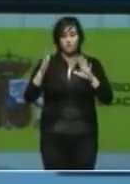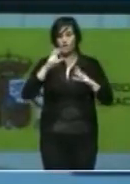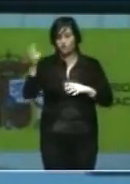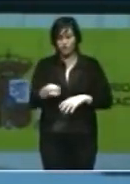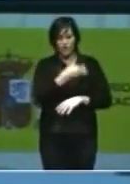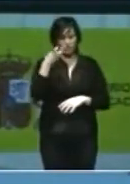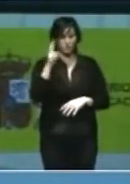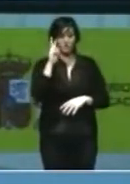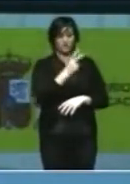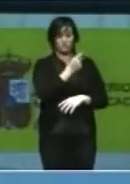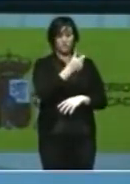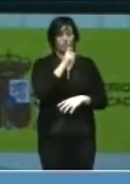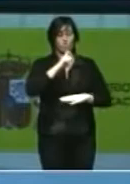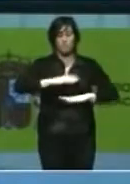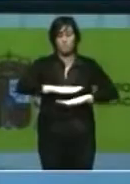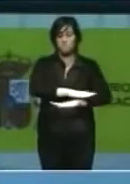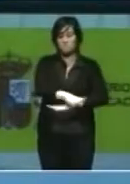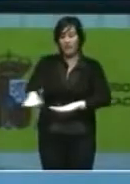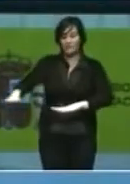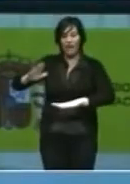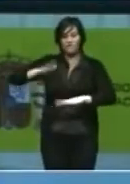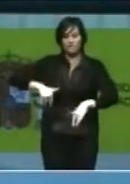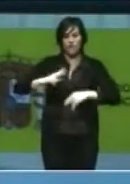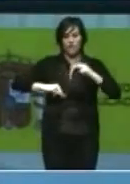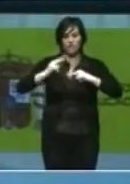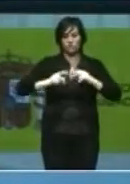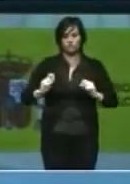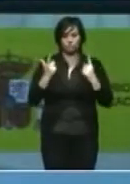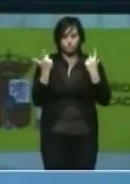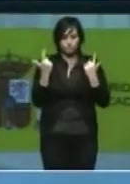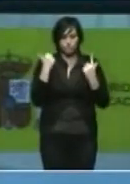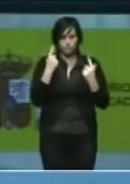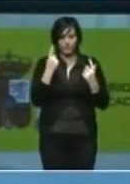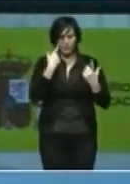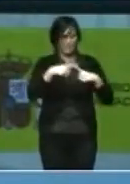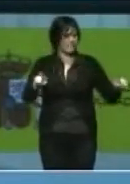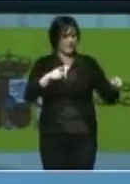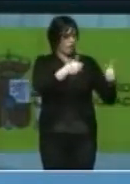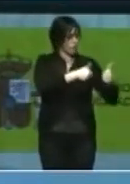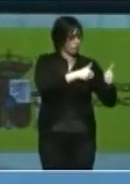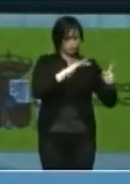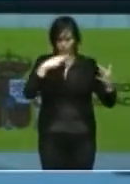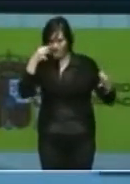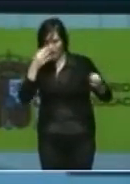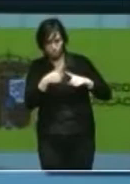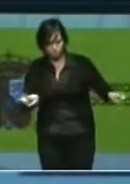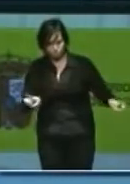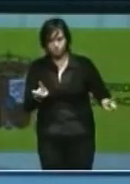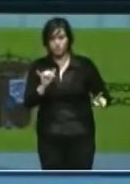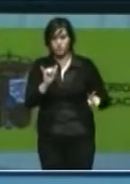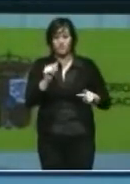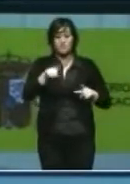diversos. Ya veis un poco aquí la planta finalmente construida, que difiere sustancialmente de la del concurso, y esa